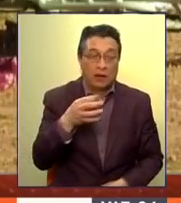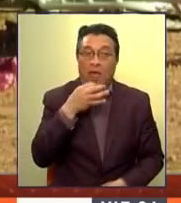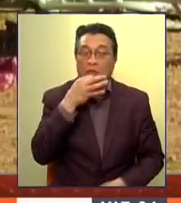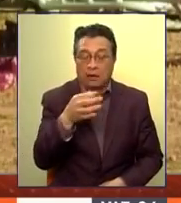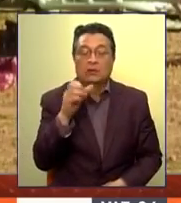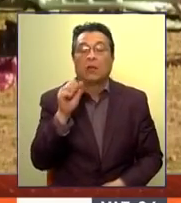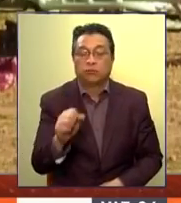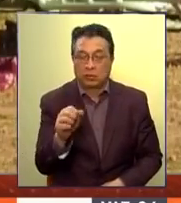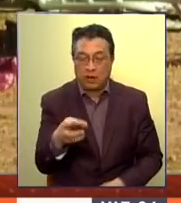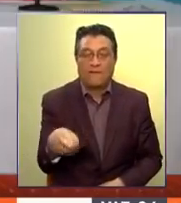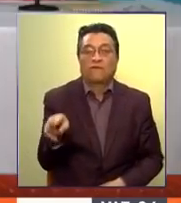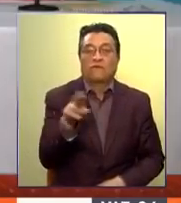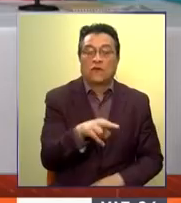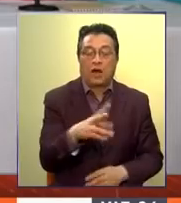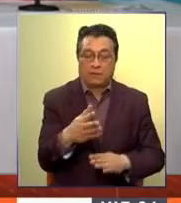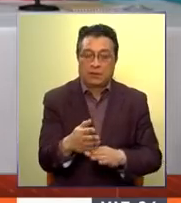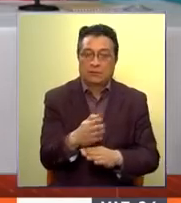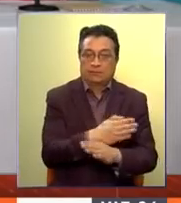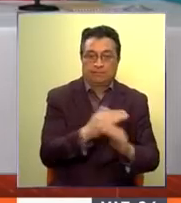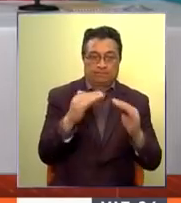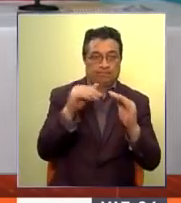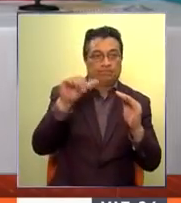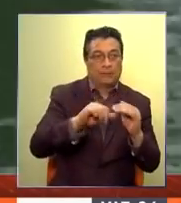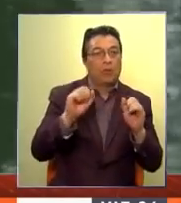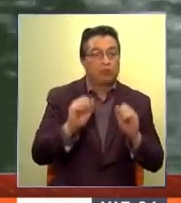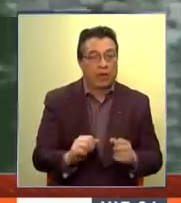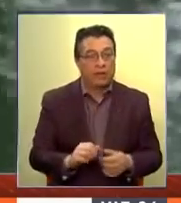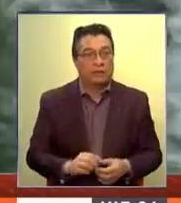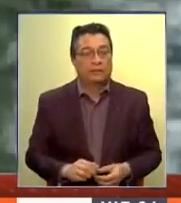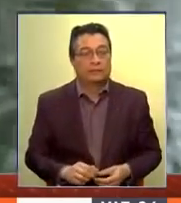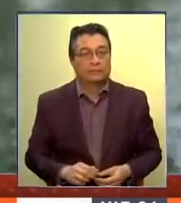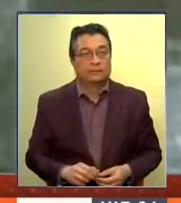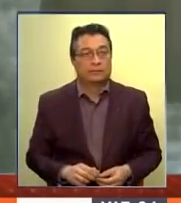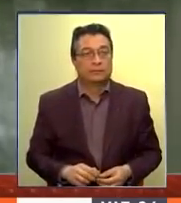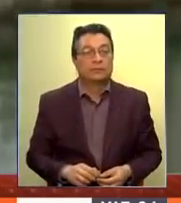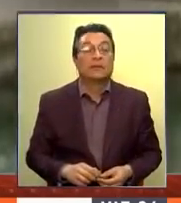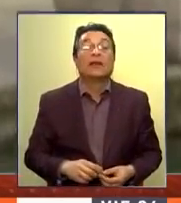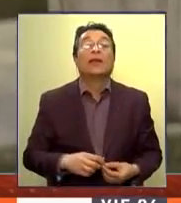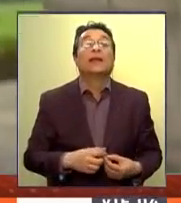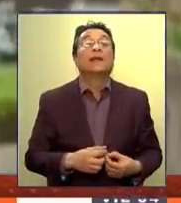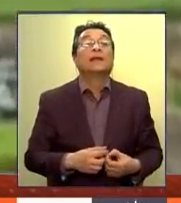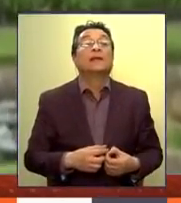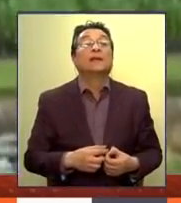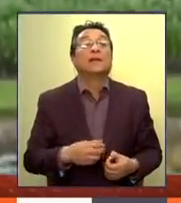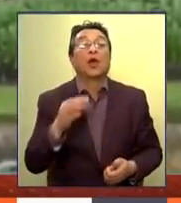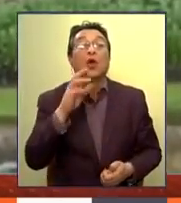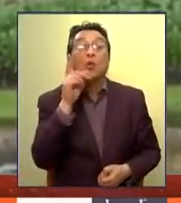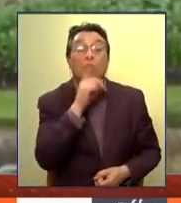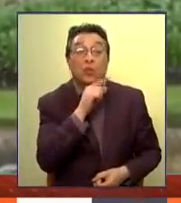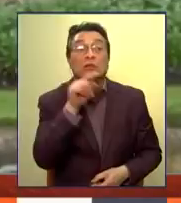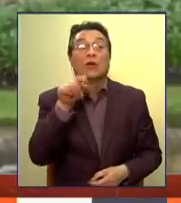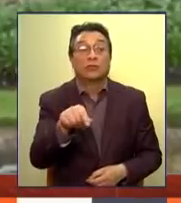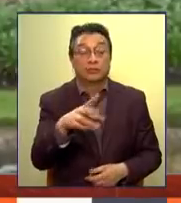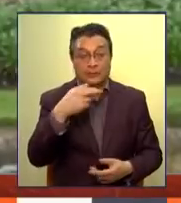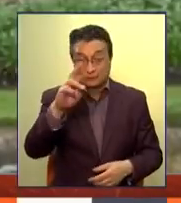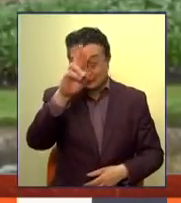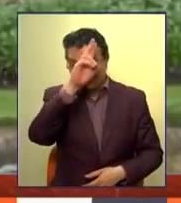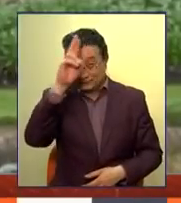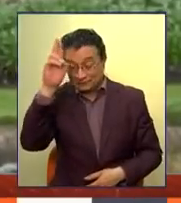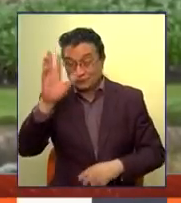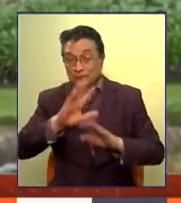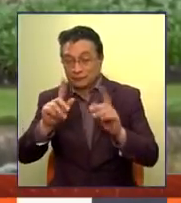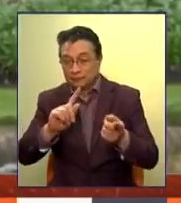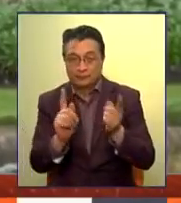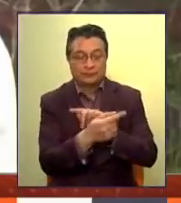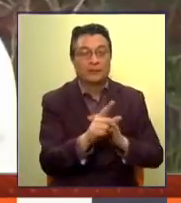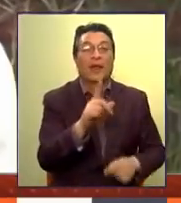a una fase más restrictiva. Buenos días. Y terminamos con la pareja que pasará de la realeza a la televisión